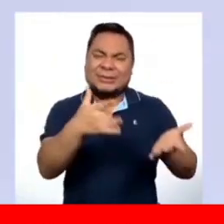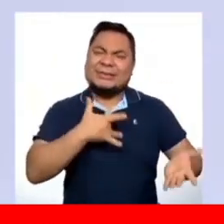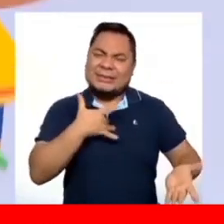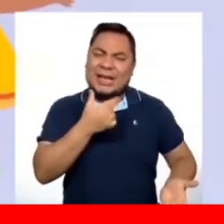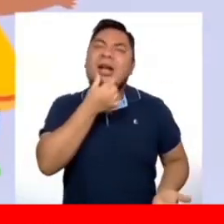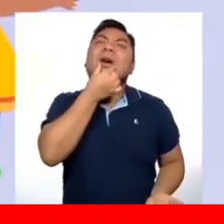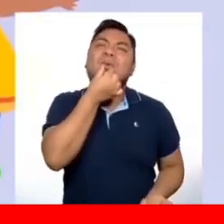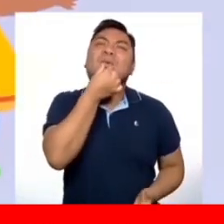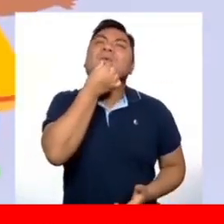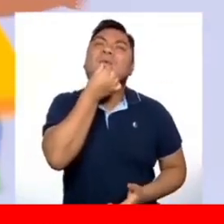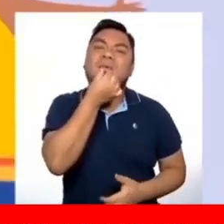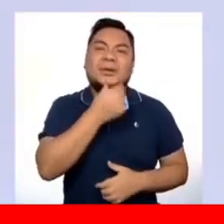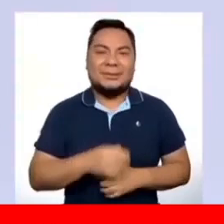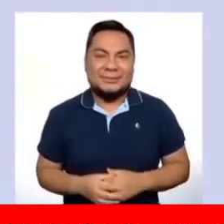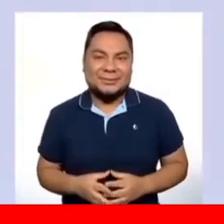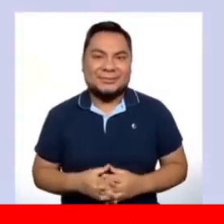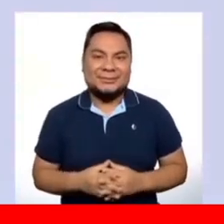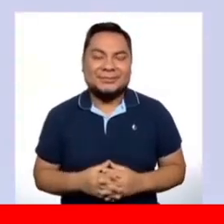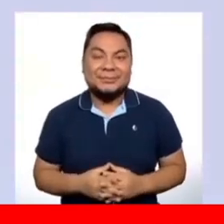ganas de silbar.